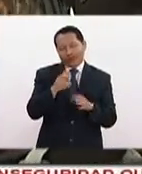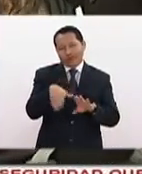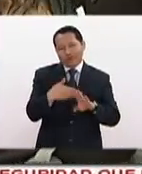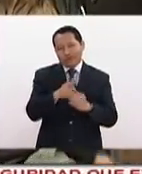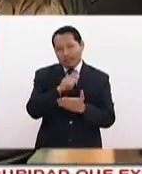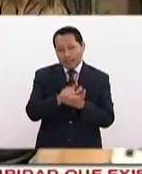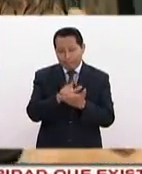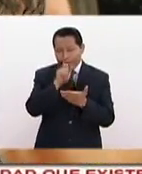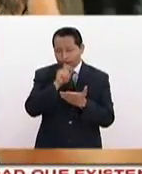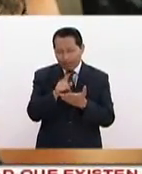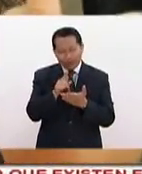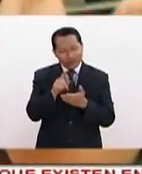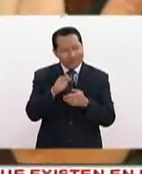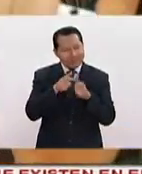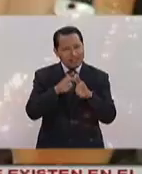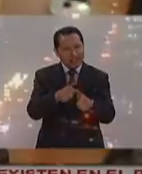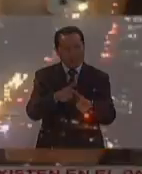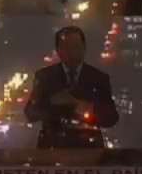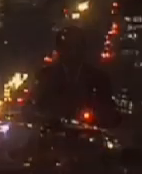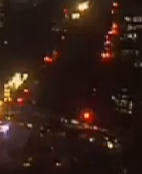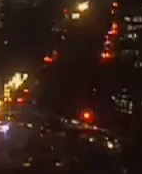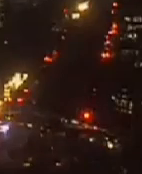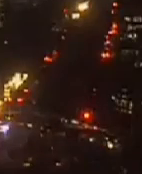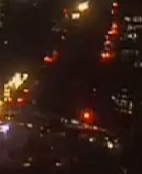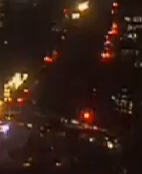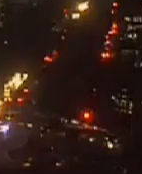breve corte, esto es México al Día.